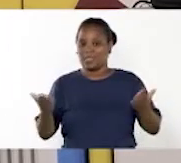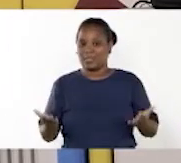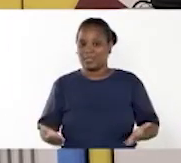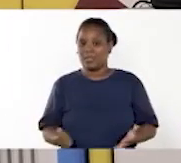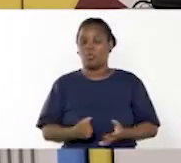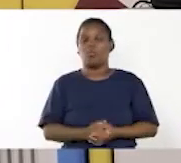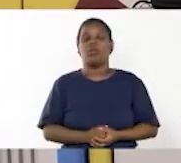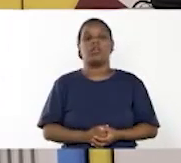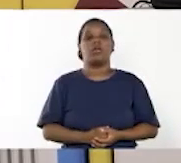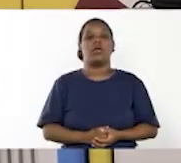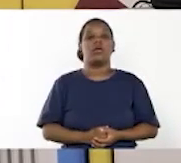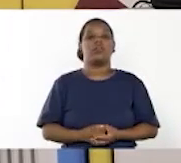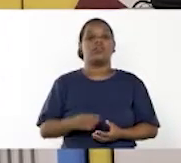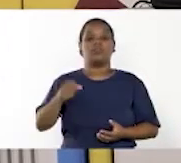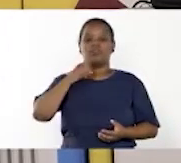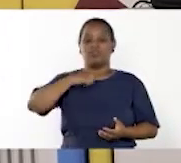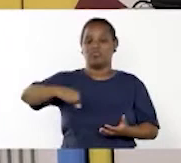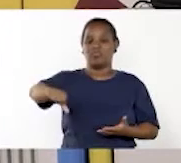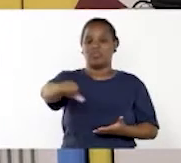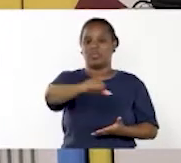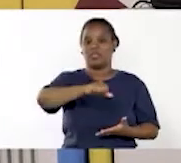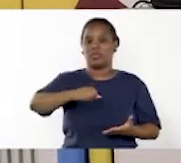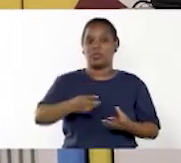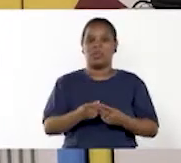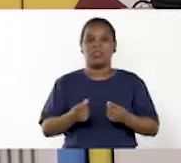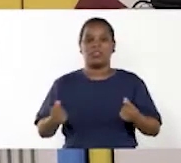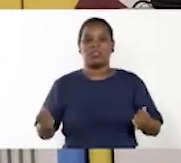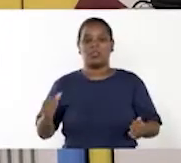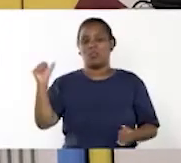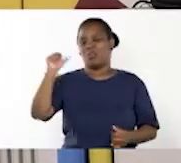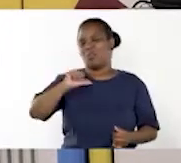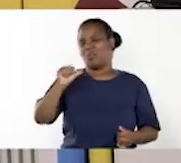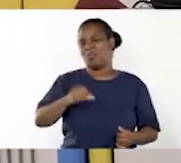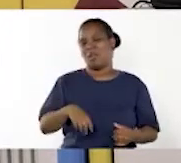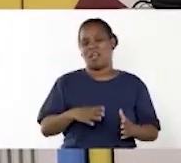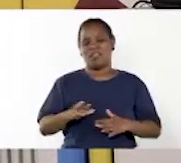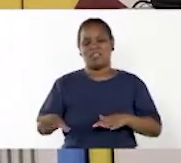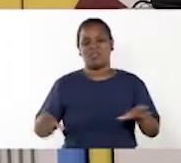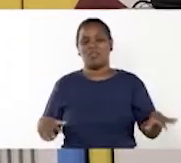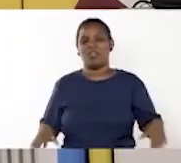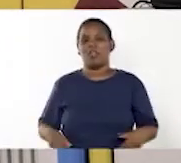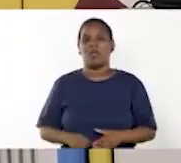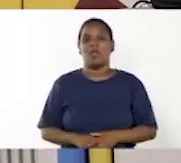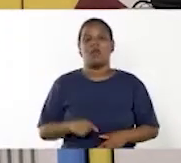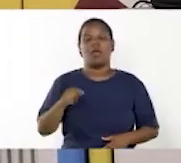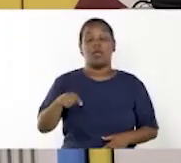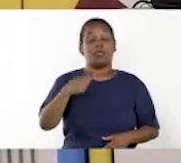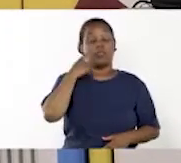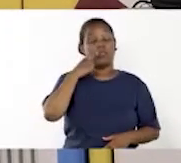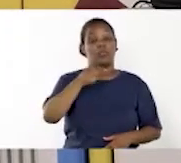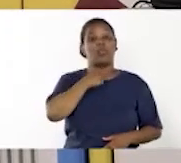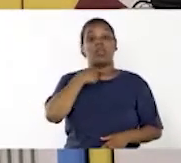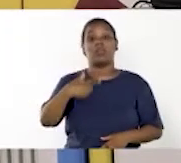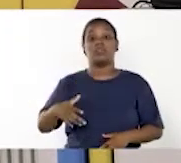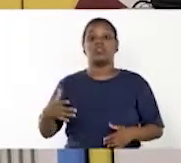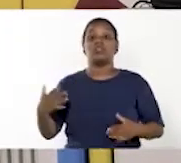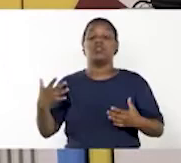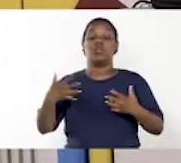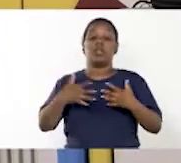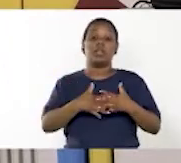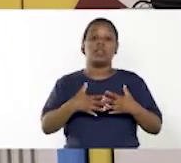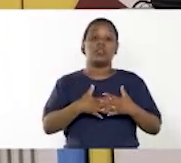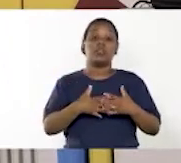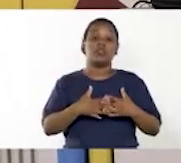El uso de los fertilizantes, donde los usan, muy desordenado. Bien, ahí planteamos un ejercicio de relacionar el Sahara